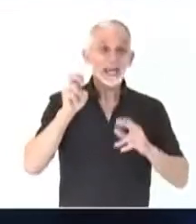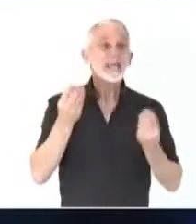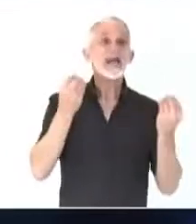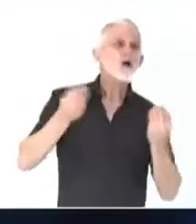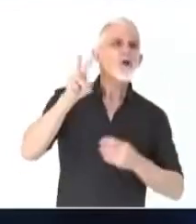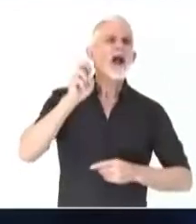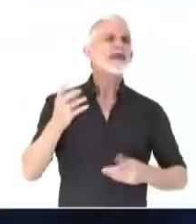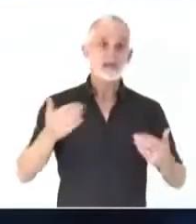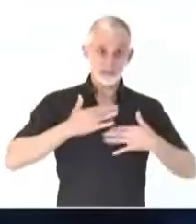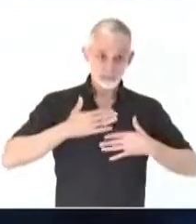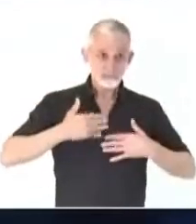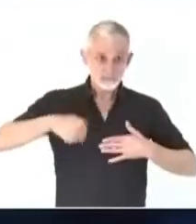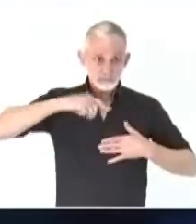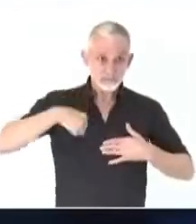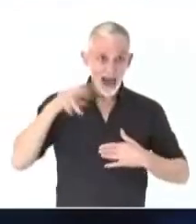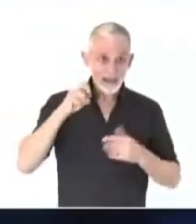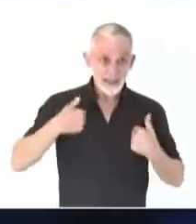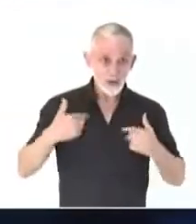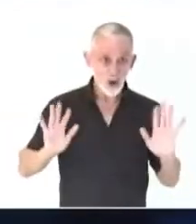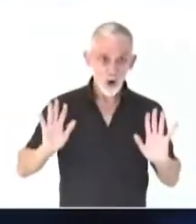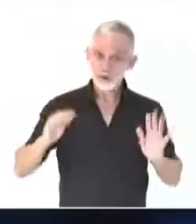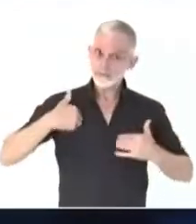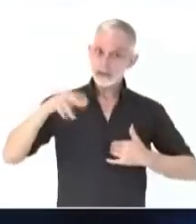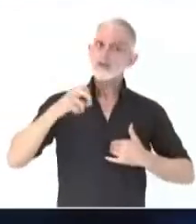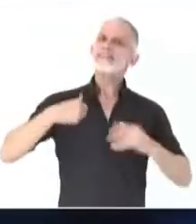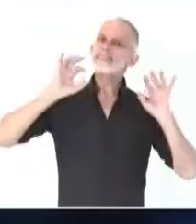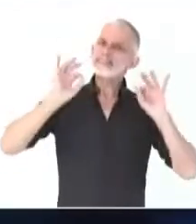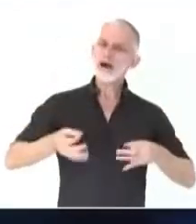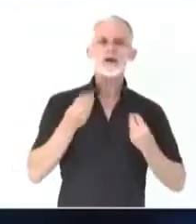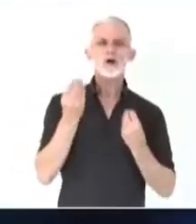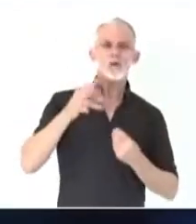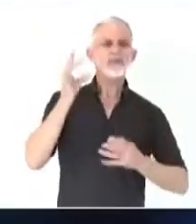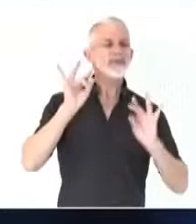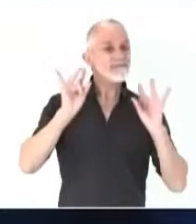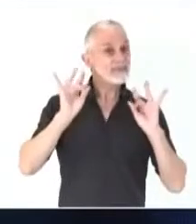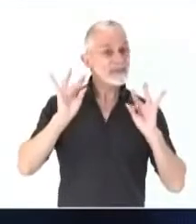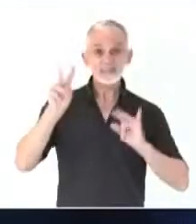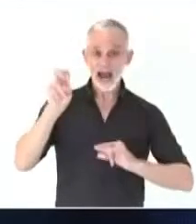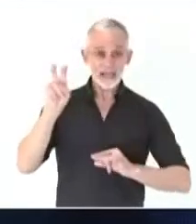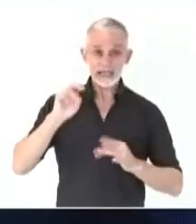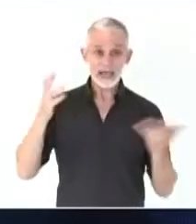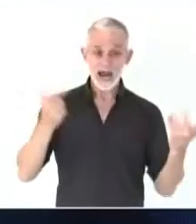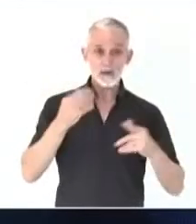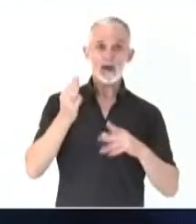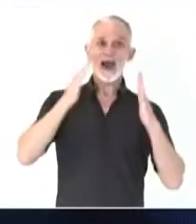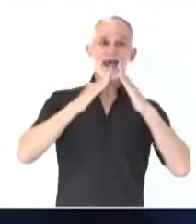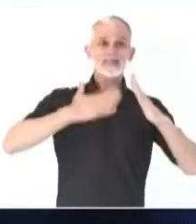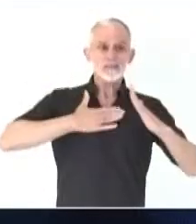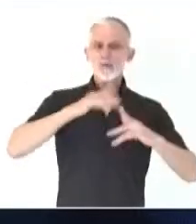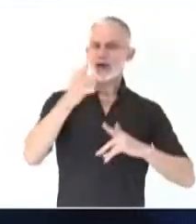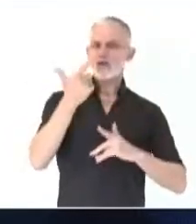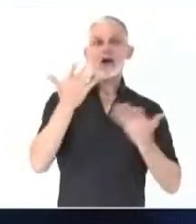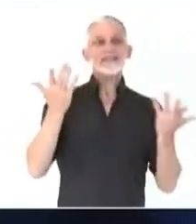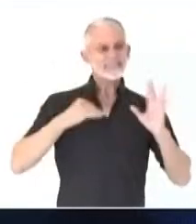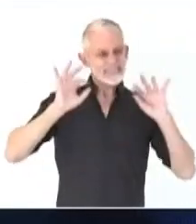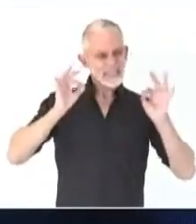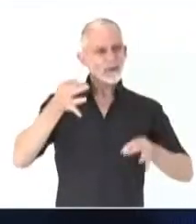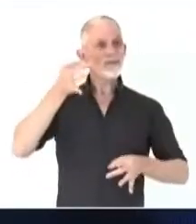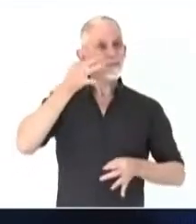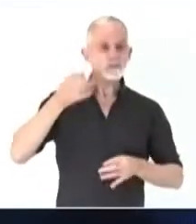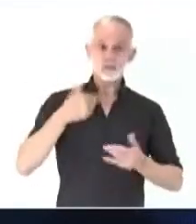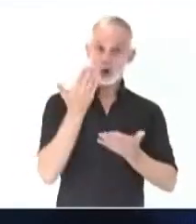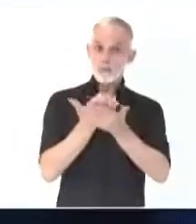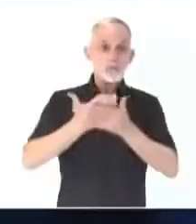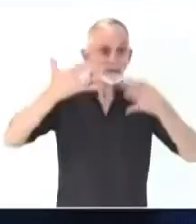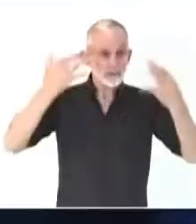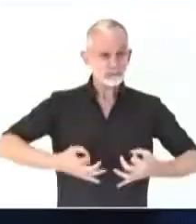para alquilar, porque nosotros sí somos inquilinos y sabemos lo que cuesta alquilar y no poder tener acceso a una casa propia. Entonces, lo nuestro son